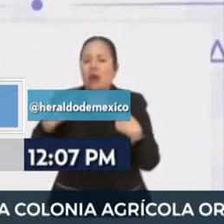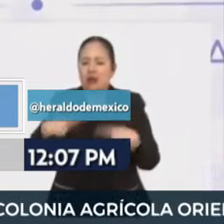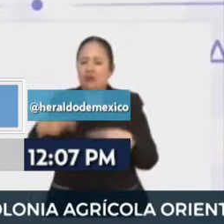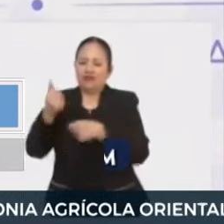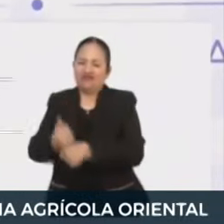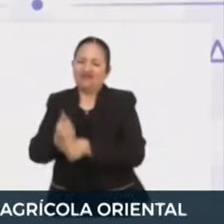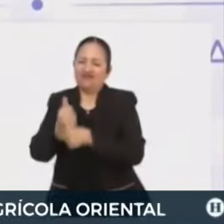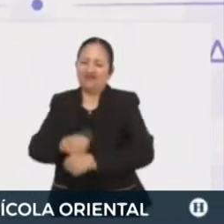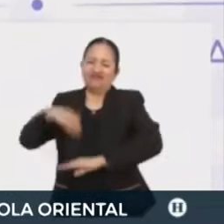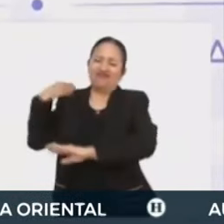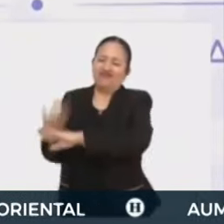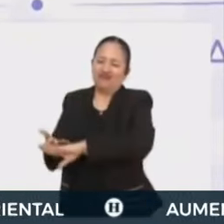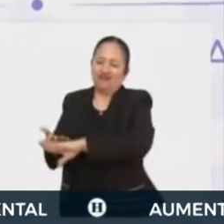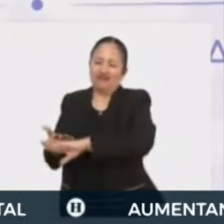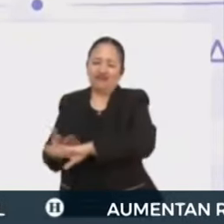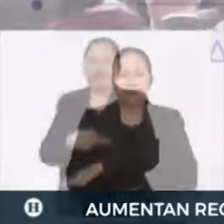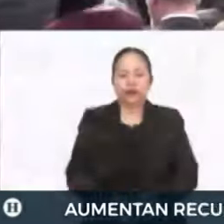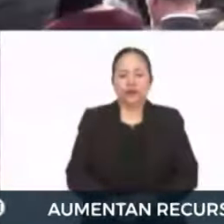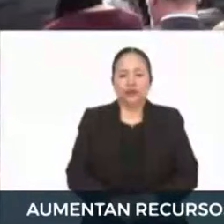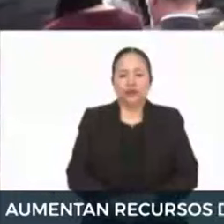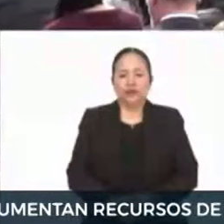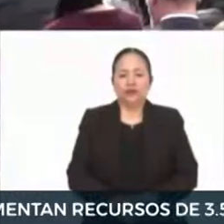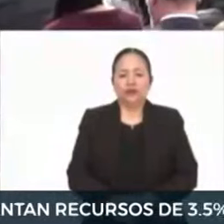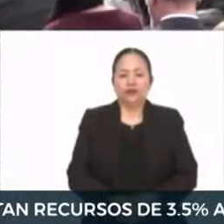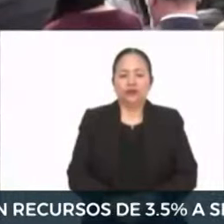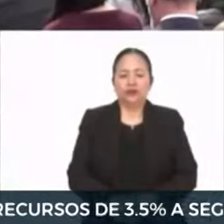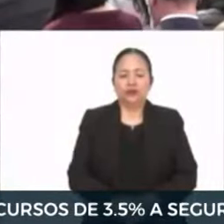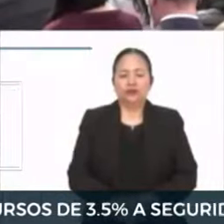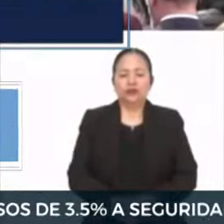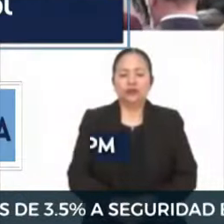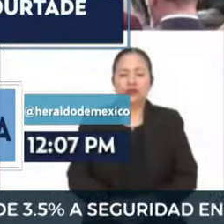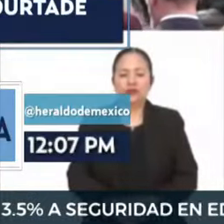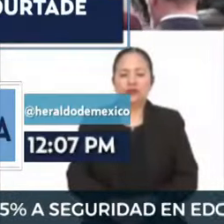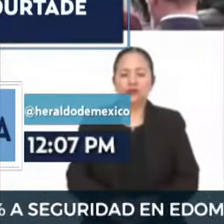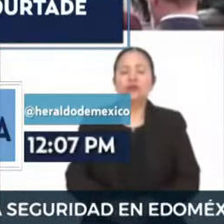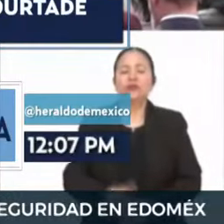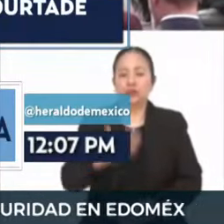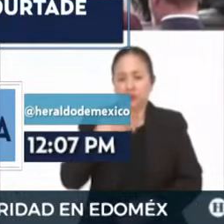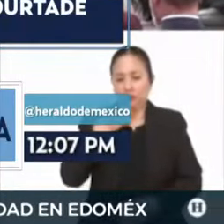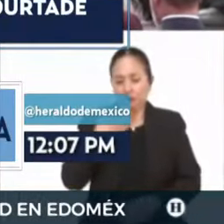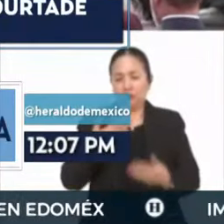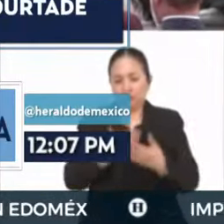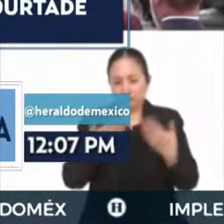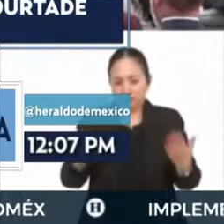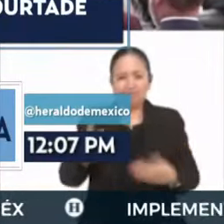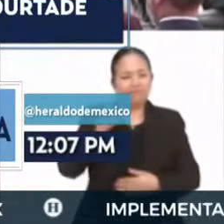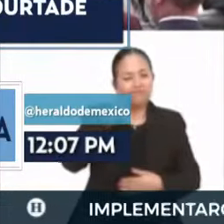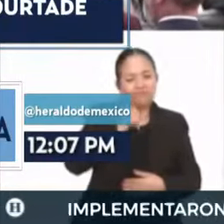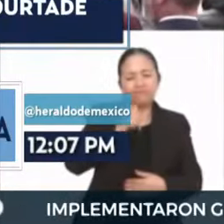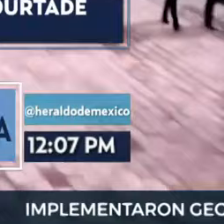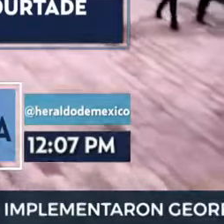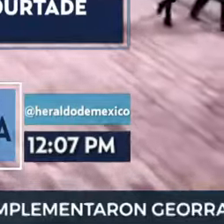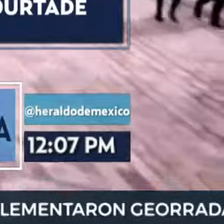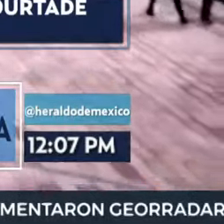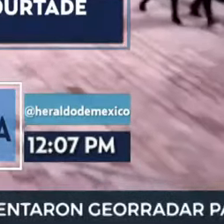víctimas y se pusieron del lado de los victimarios. Blanca, también quiero comentarte pues, de que casi casi al final de su discurso,